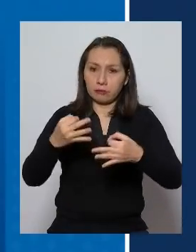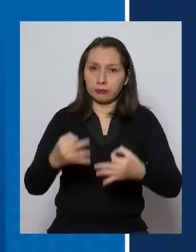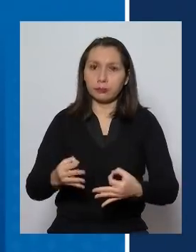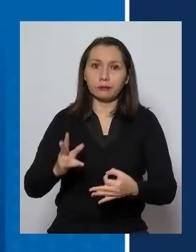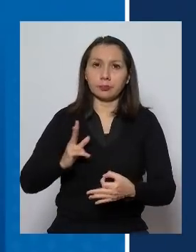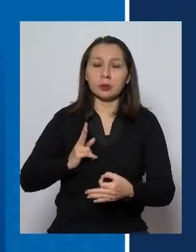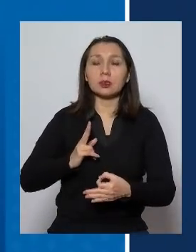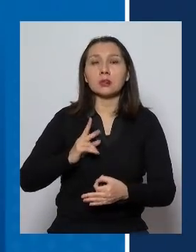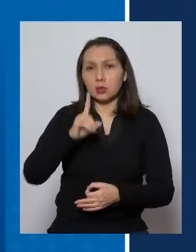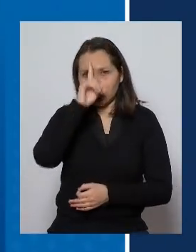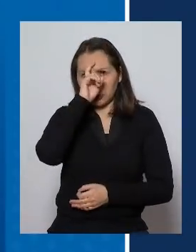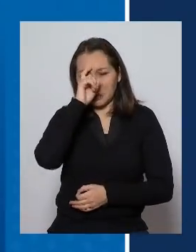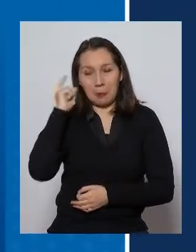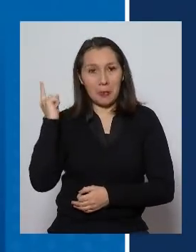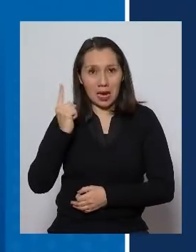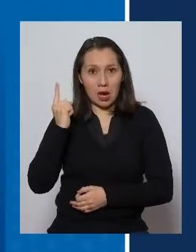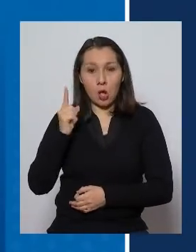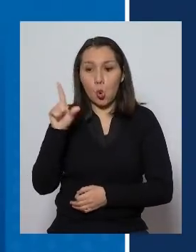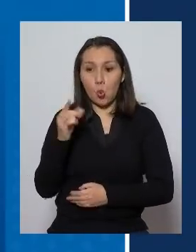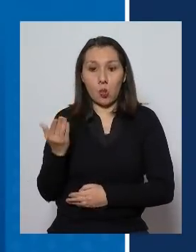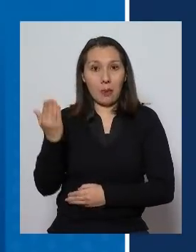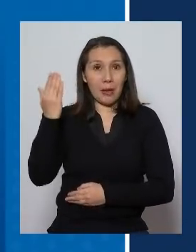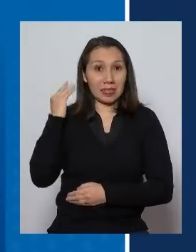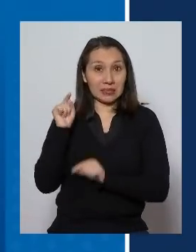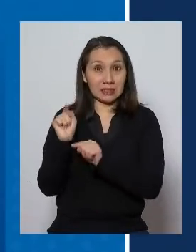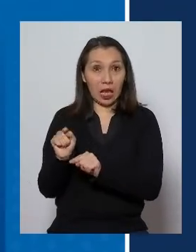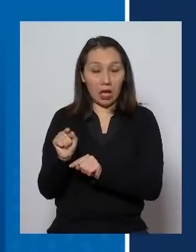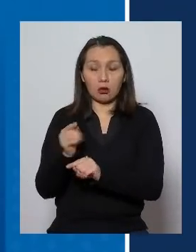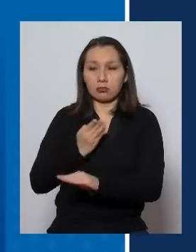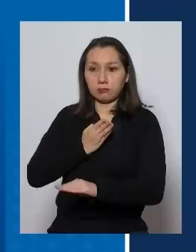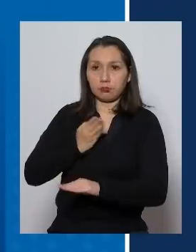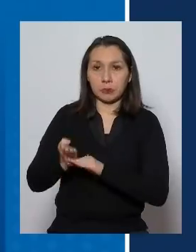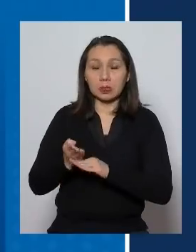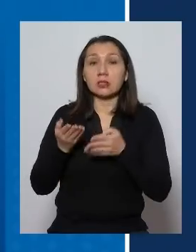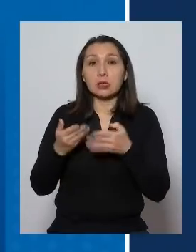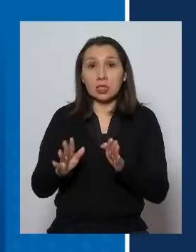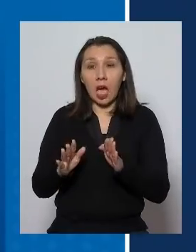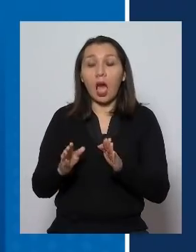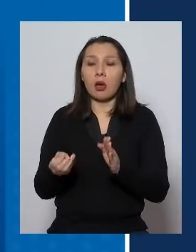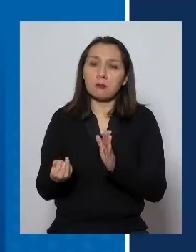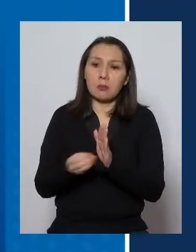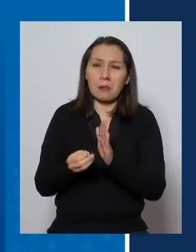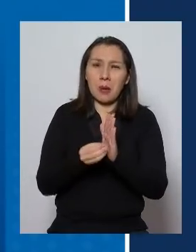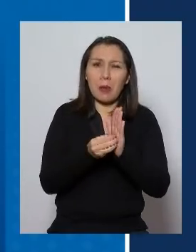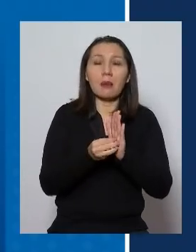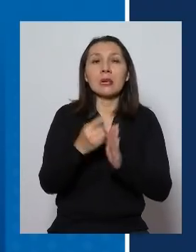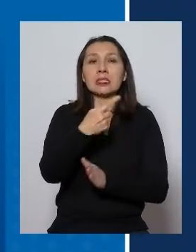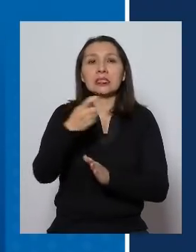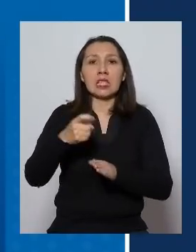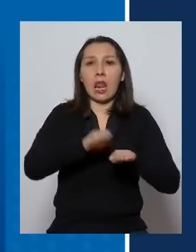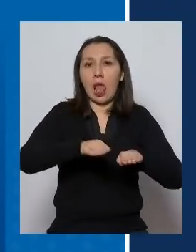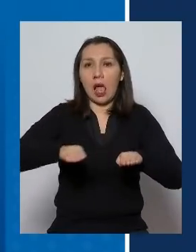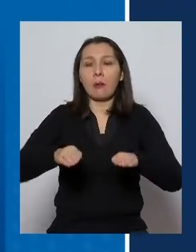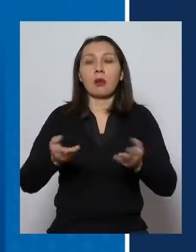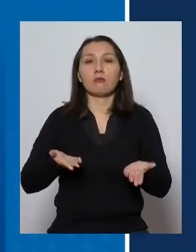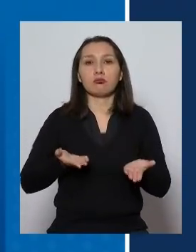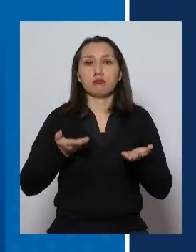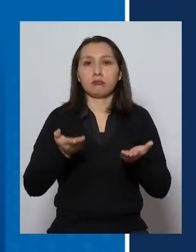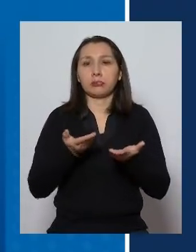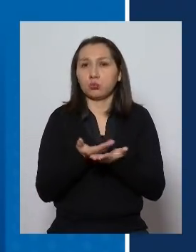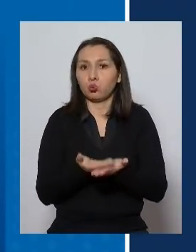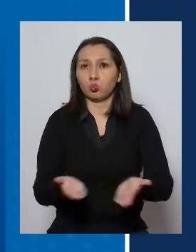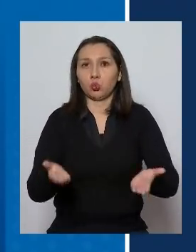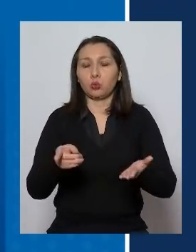a los recintos privados el día lunes recién pasado y ya lleva un aumento de 100 camas puestas a